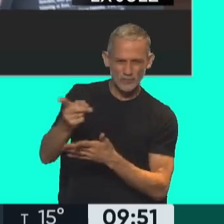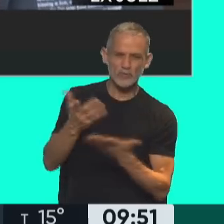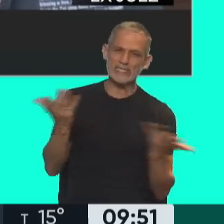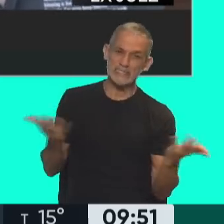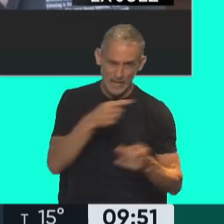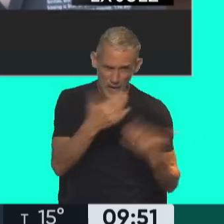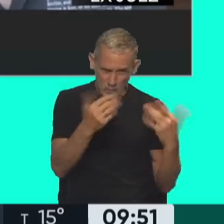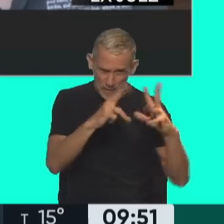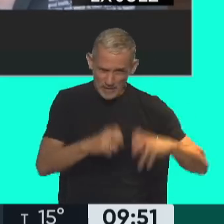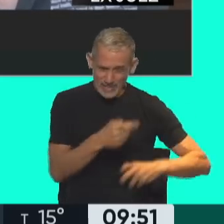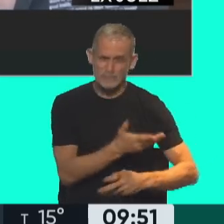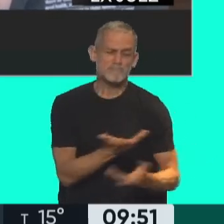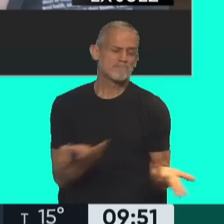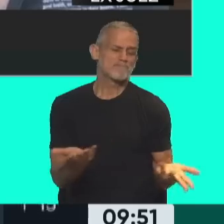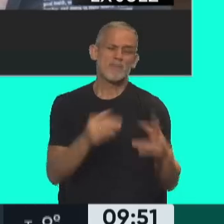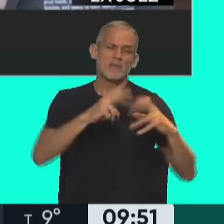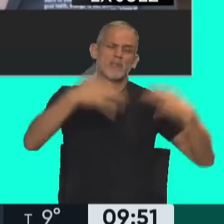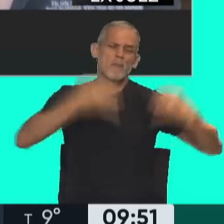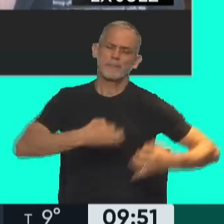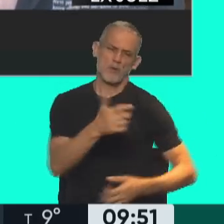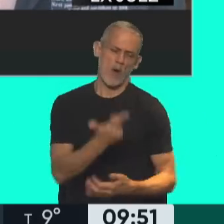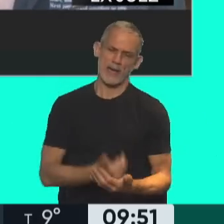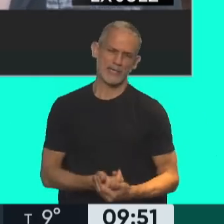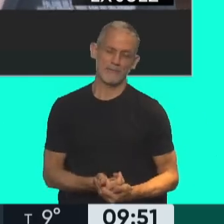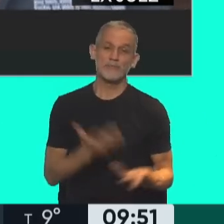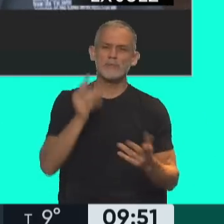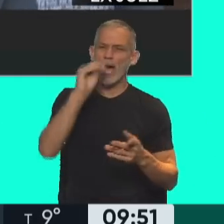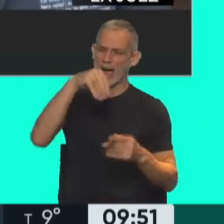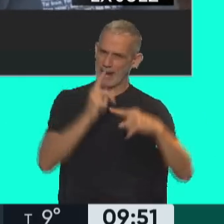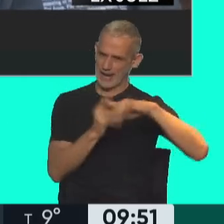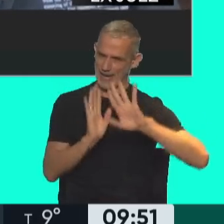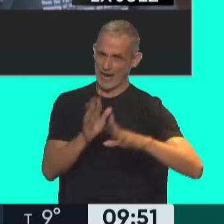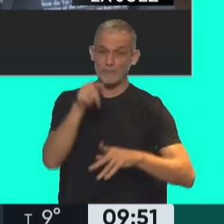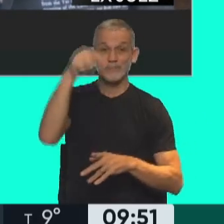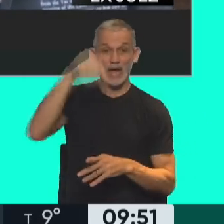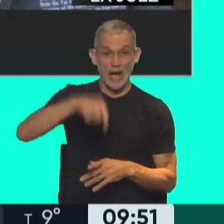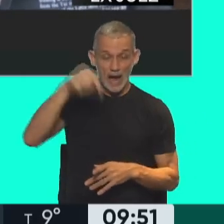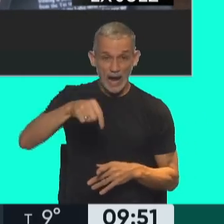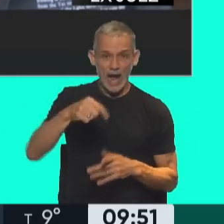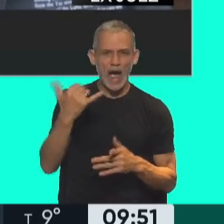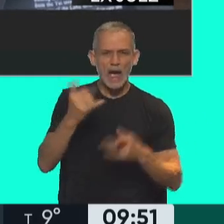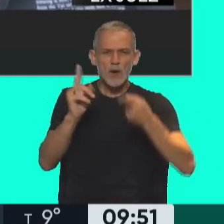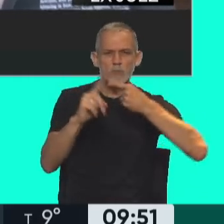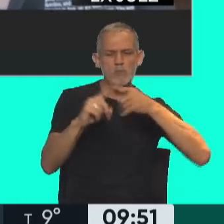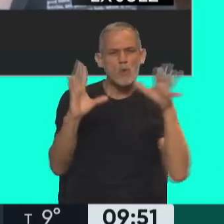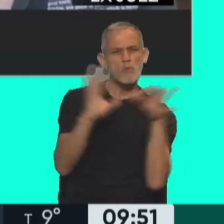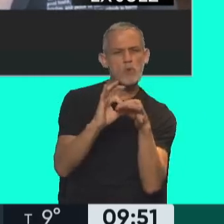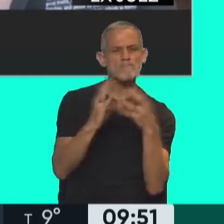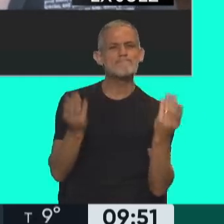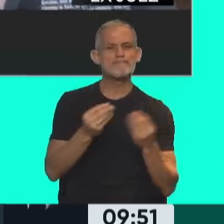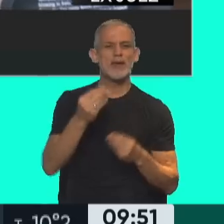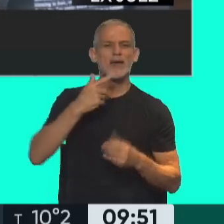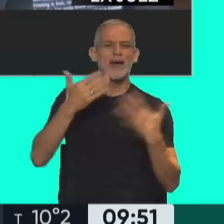ningún modo puede investigarlo porque no lo va a investigar bien y además quiero agregar al conector acá hay una relación directa con los